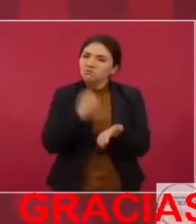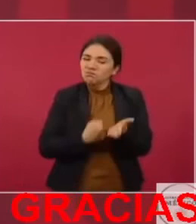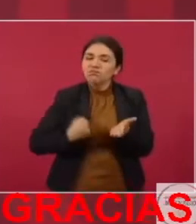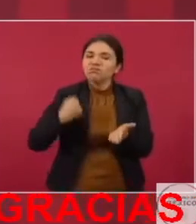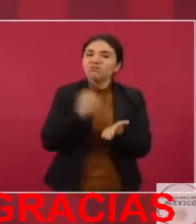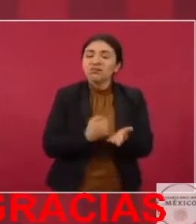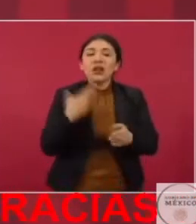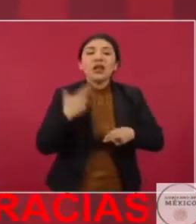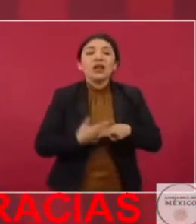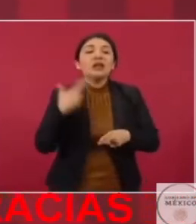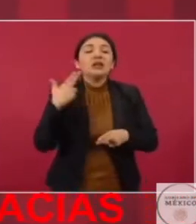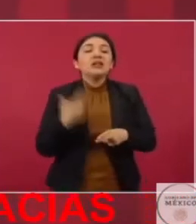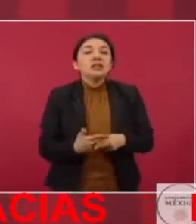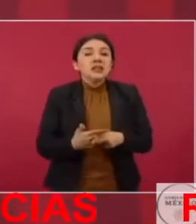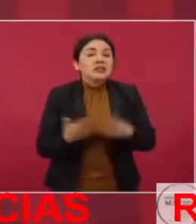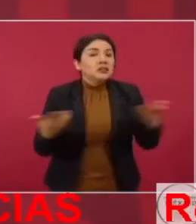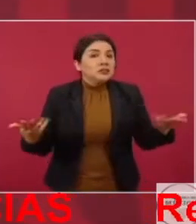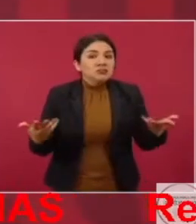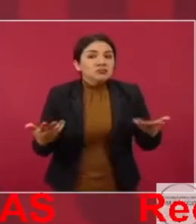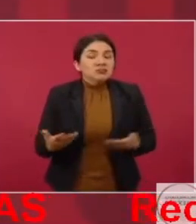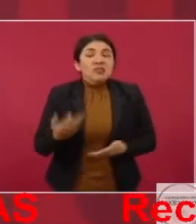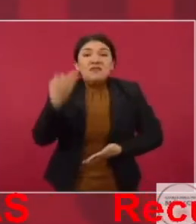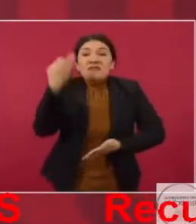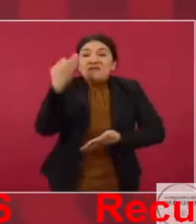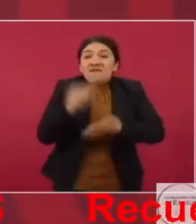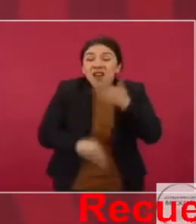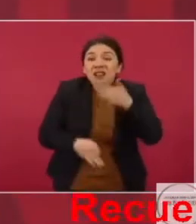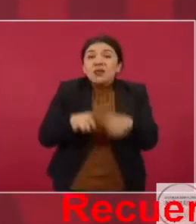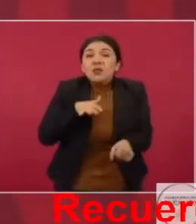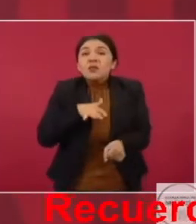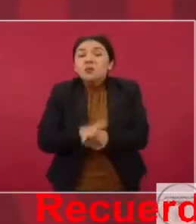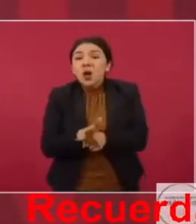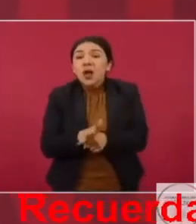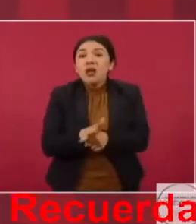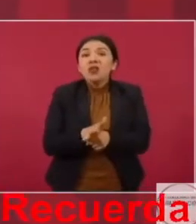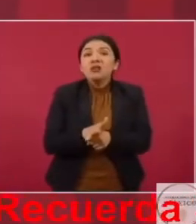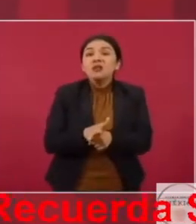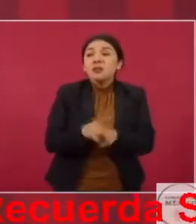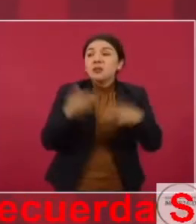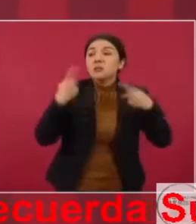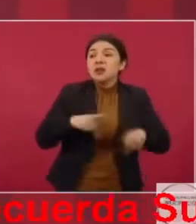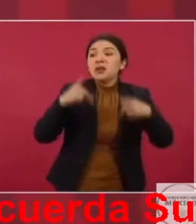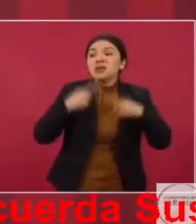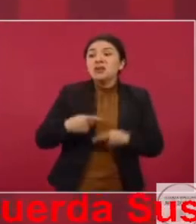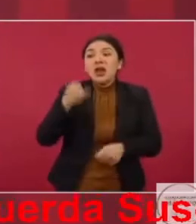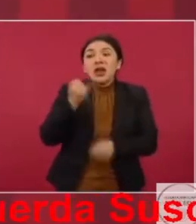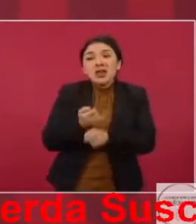hasta que no queden inocentes